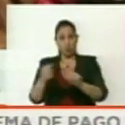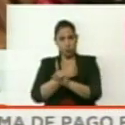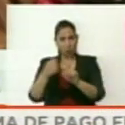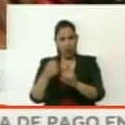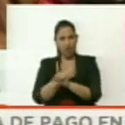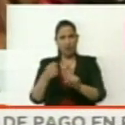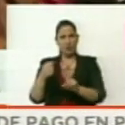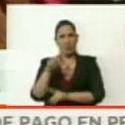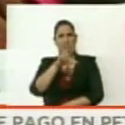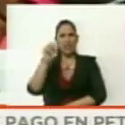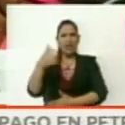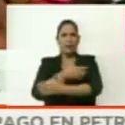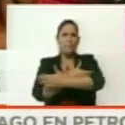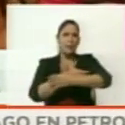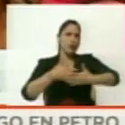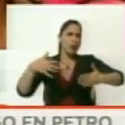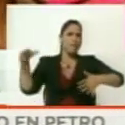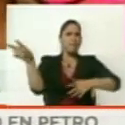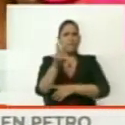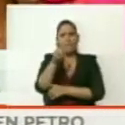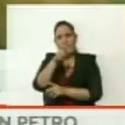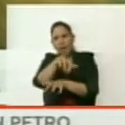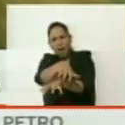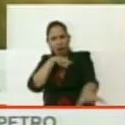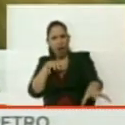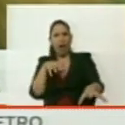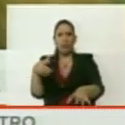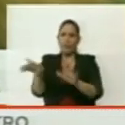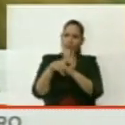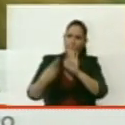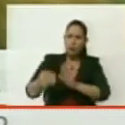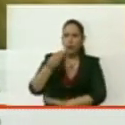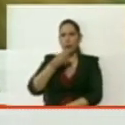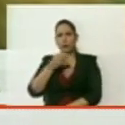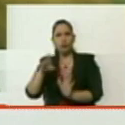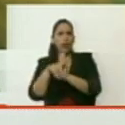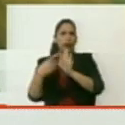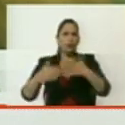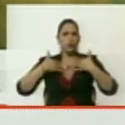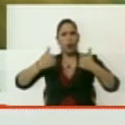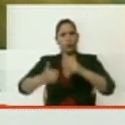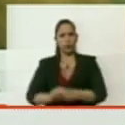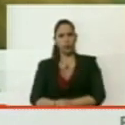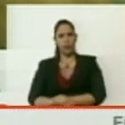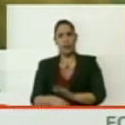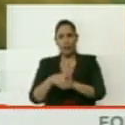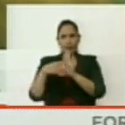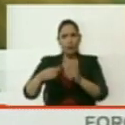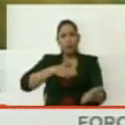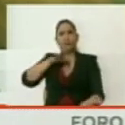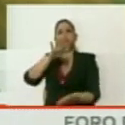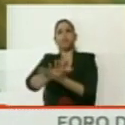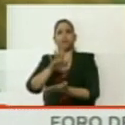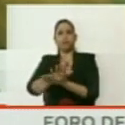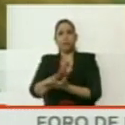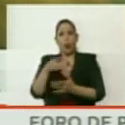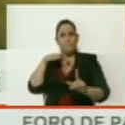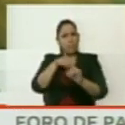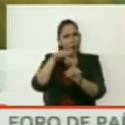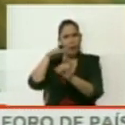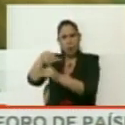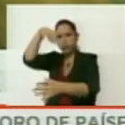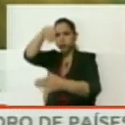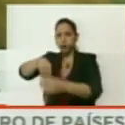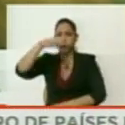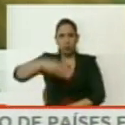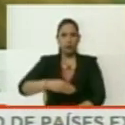los 30 millones de venezolanos, de su derecho a la alimentación, de su derecho a la salud, de su derecho a la tranquilidad, la amenaza de invasión